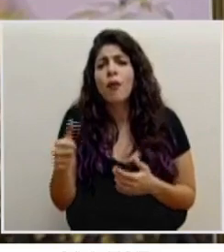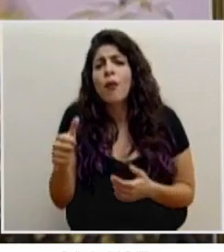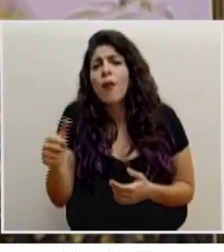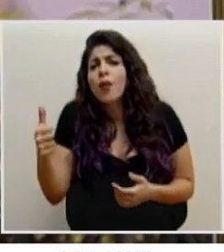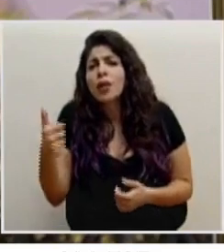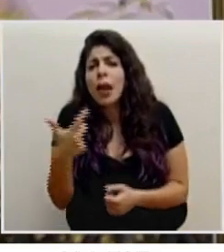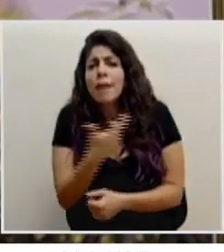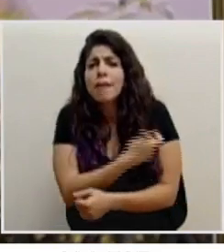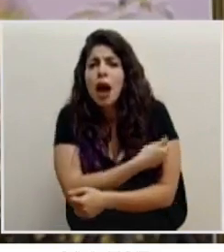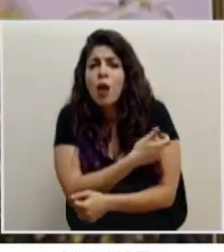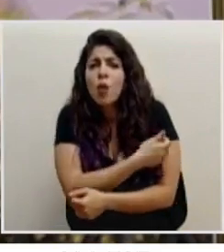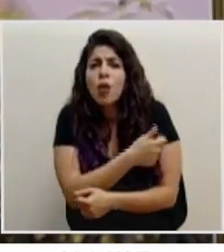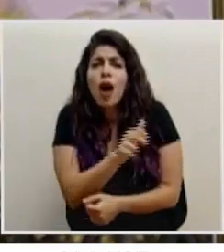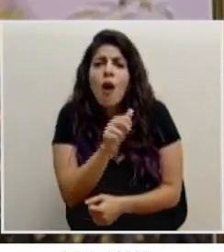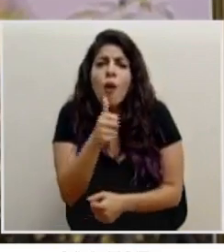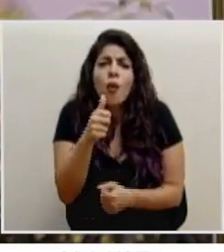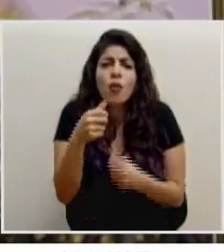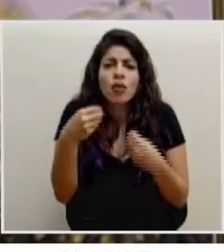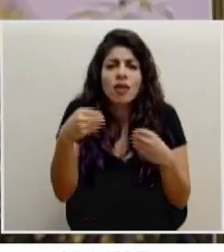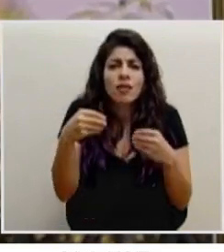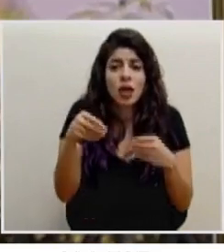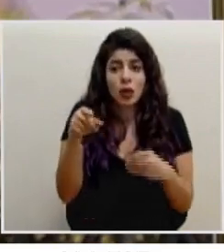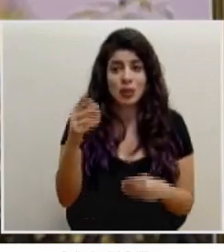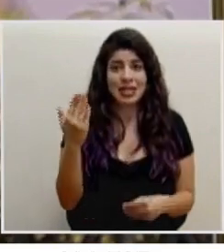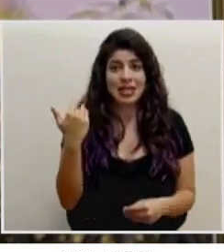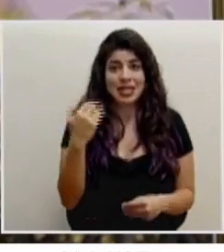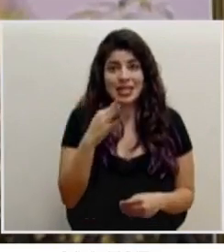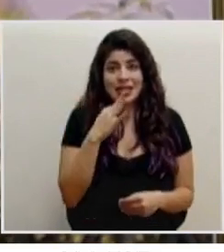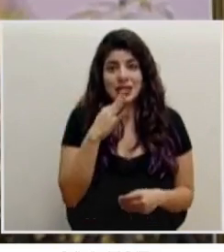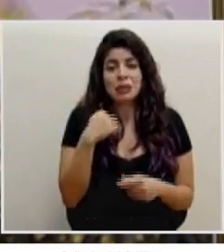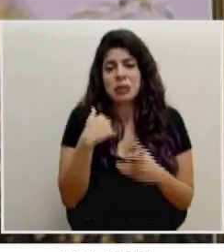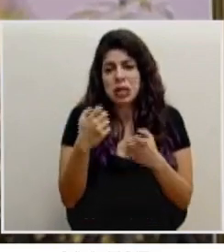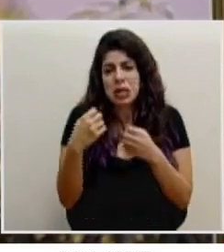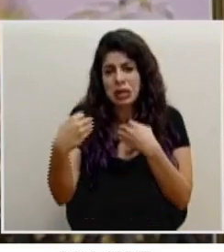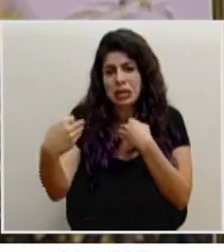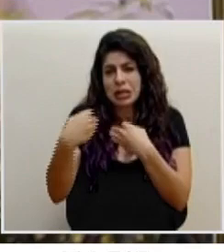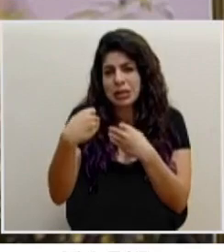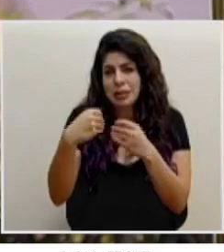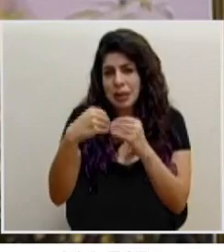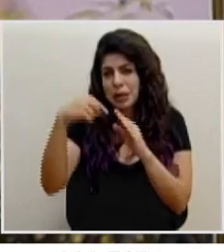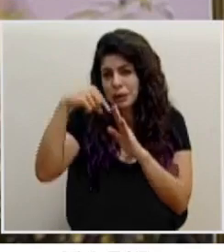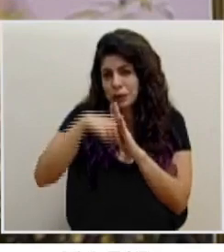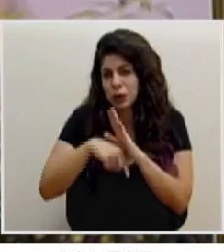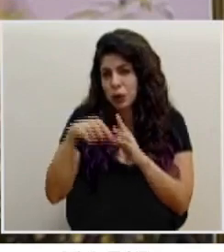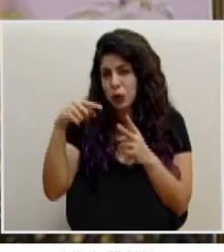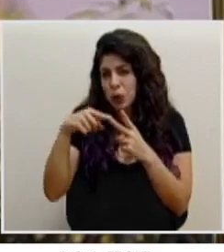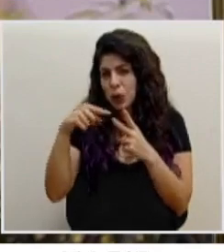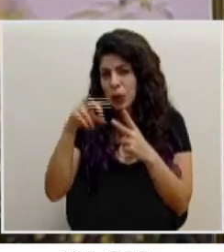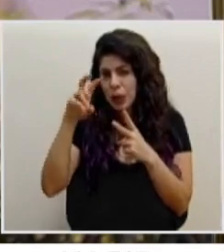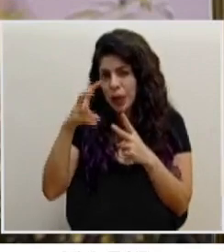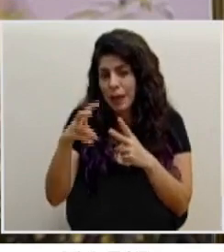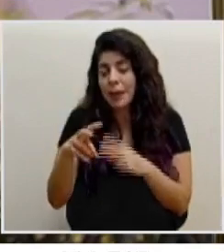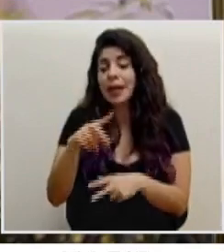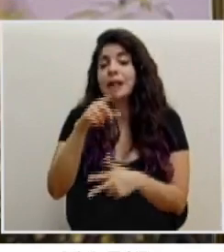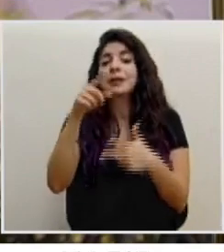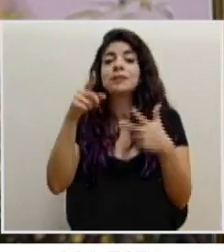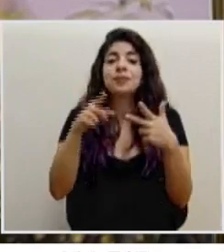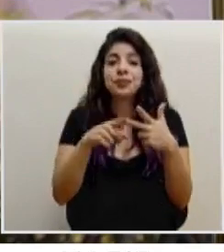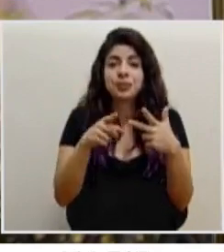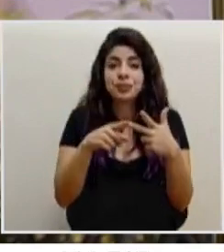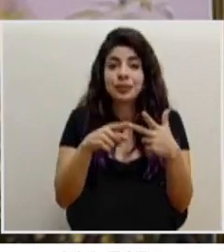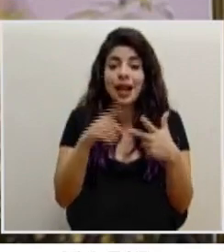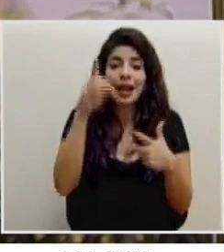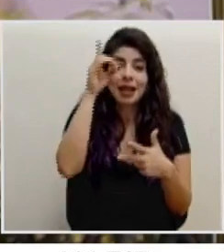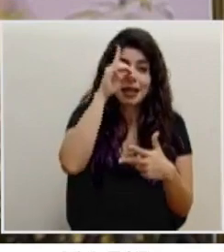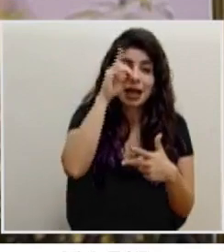otras vacunas con otras farmacéuticas. Usted se refirió ahora un poco al tema, pero quisiera que nos ampliara sobre ese punto en específico. Y también tanto